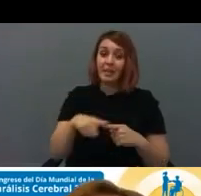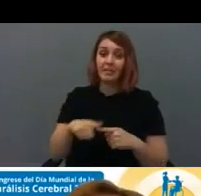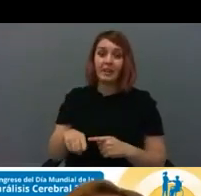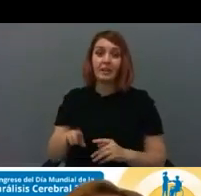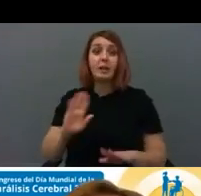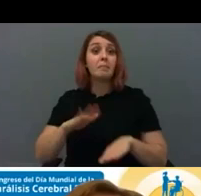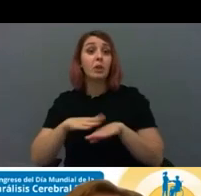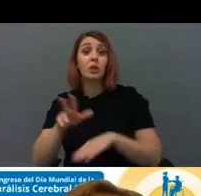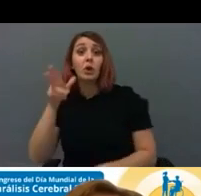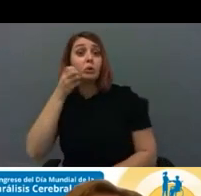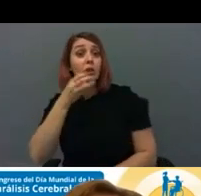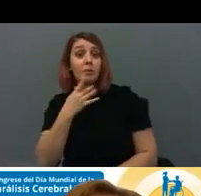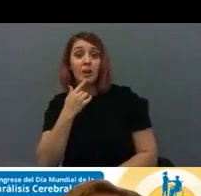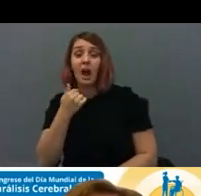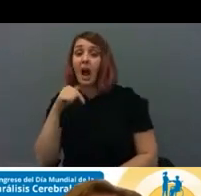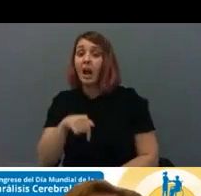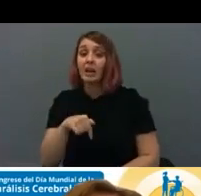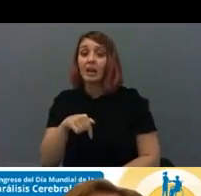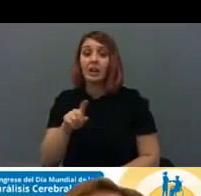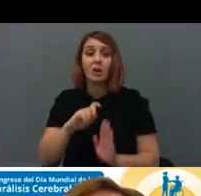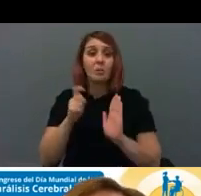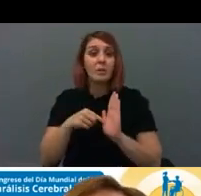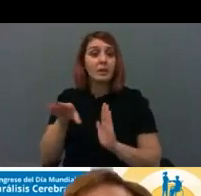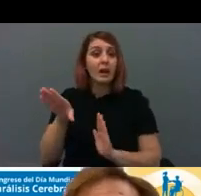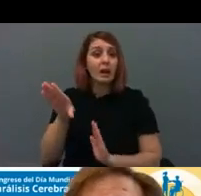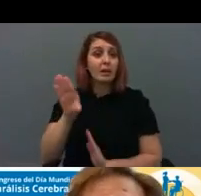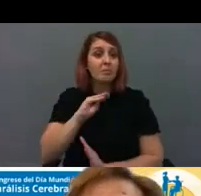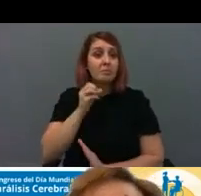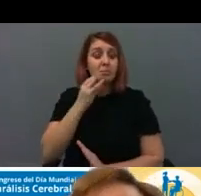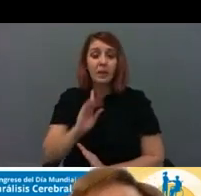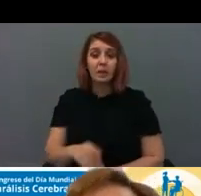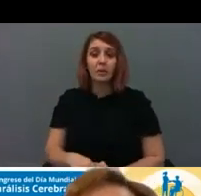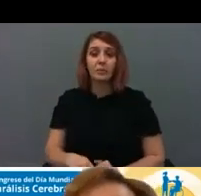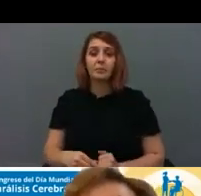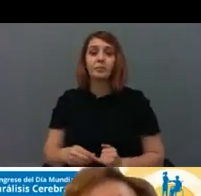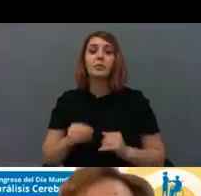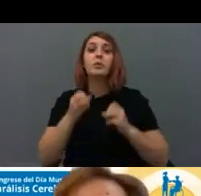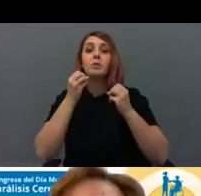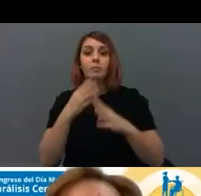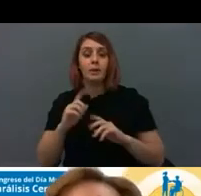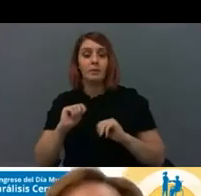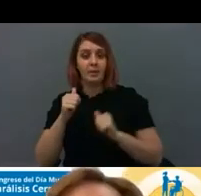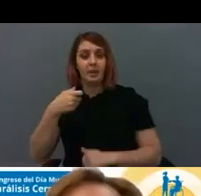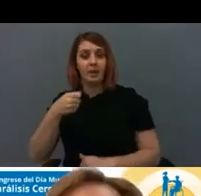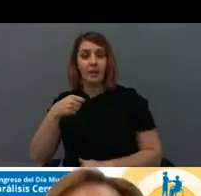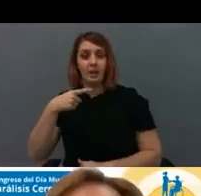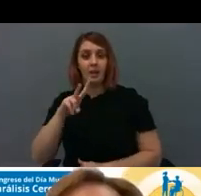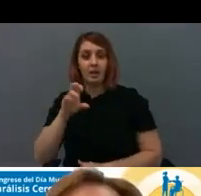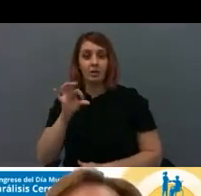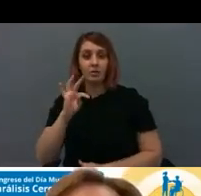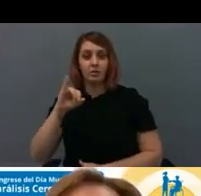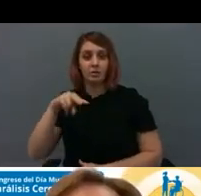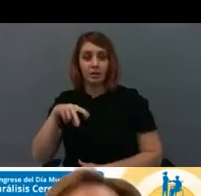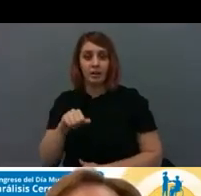bien la pregunta, aquí no ha llegado completa, no sé vosotros. Bueno, pues empezamos por Agustina.